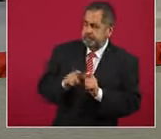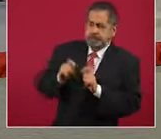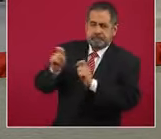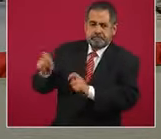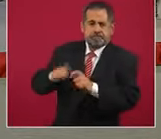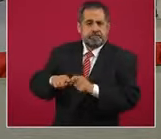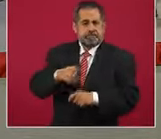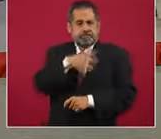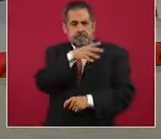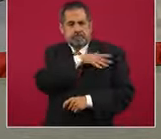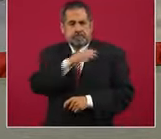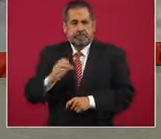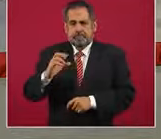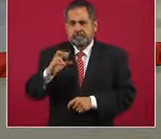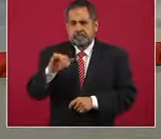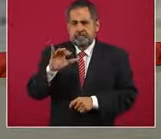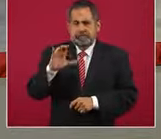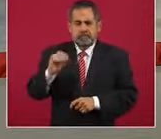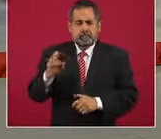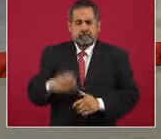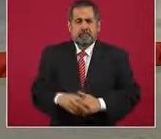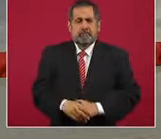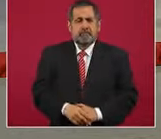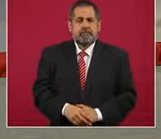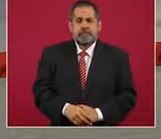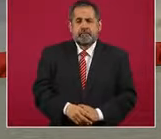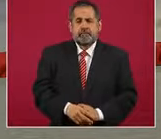al general Crescencio.